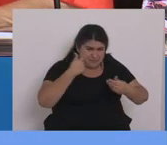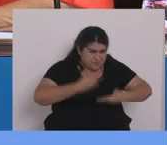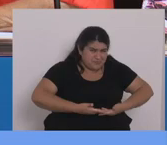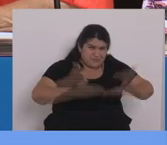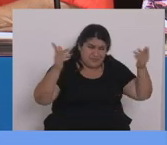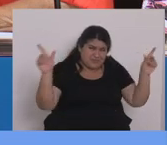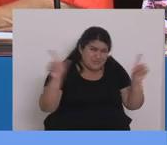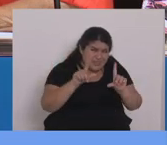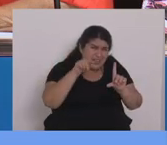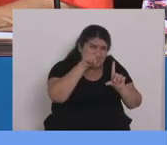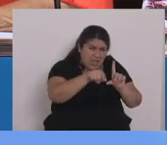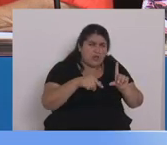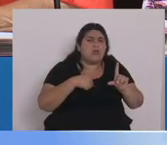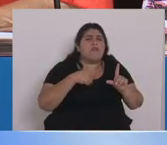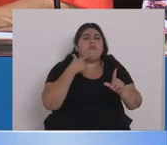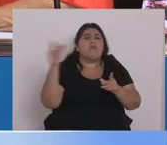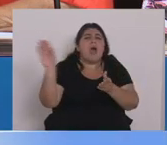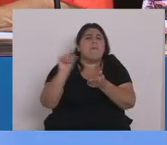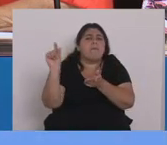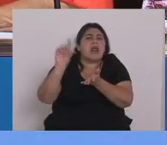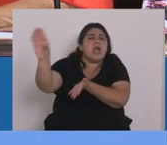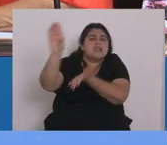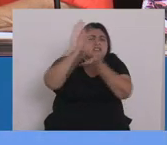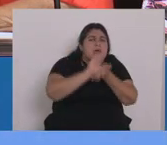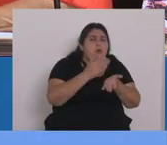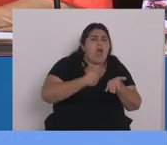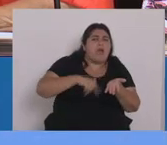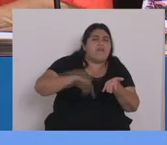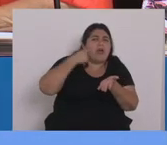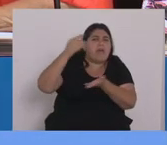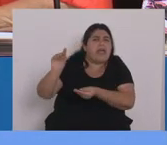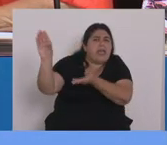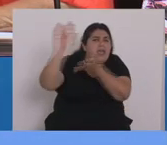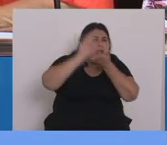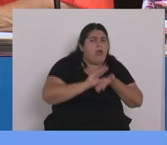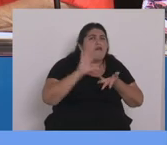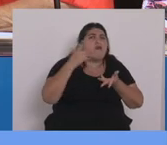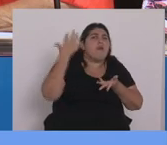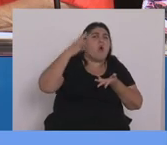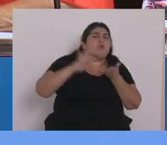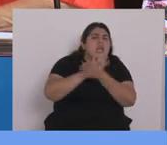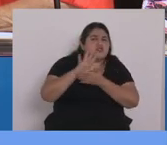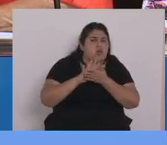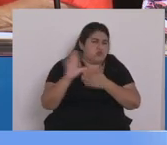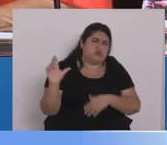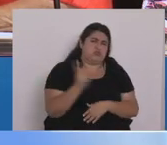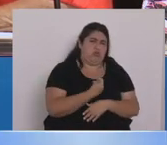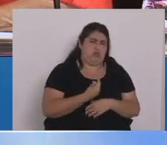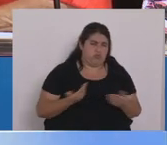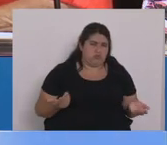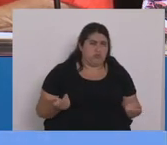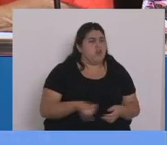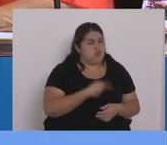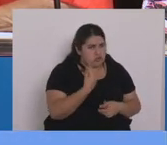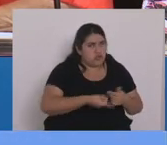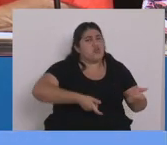adictos esta toma de este préstamo vergonzante con el Fondo Monetario Internacional como la única salida. Cuando quienes tenemos